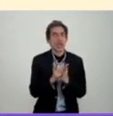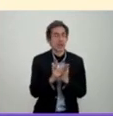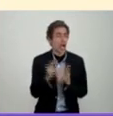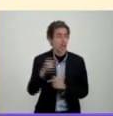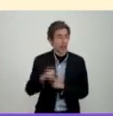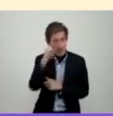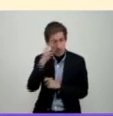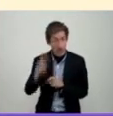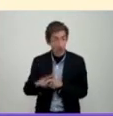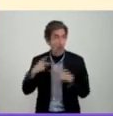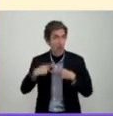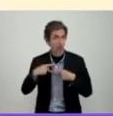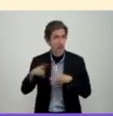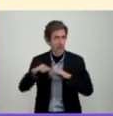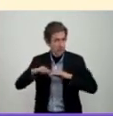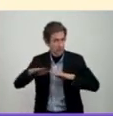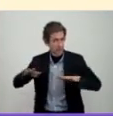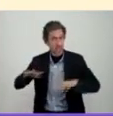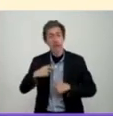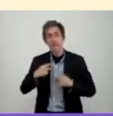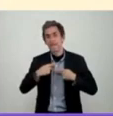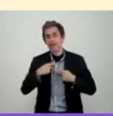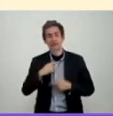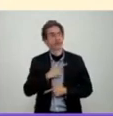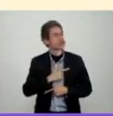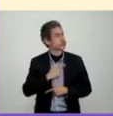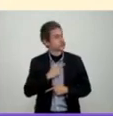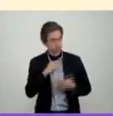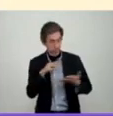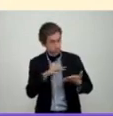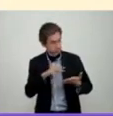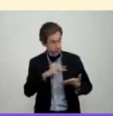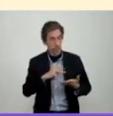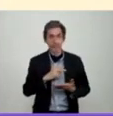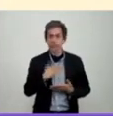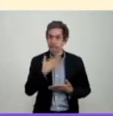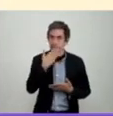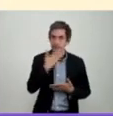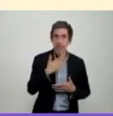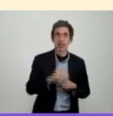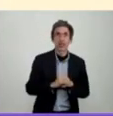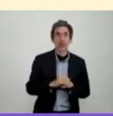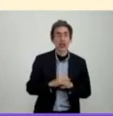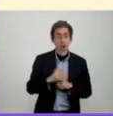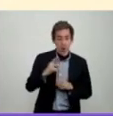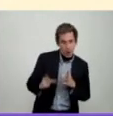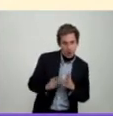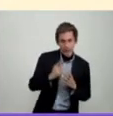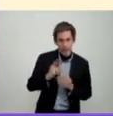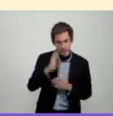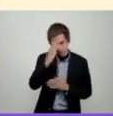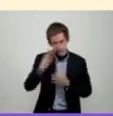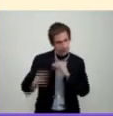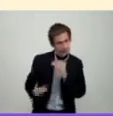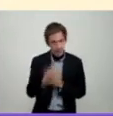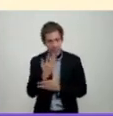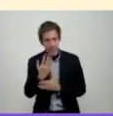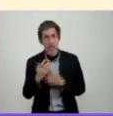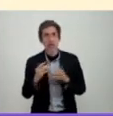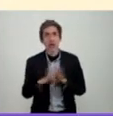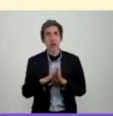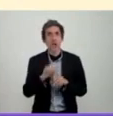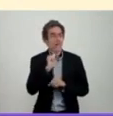ser leído con inmenso placer por un montón de lectores y un redescubrimiento. Y cuando lo lancemos en toda la